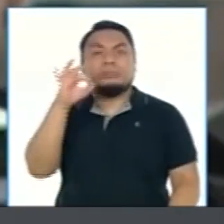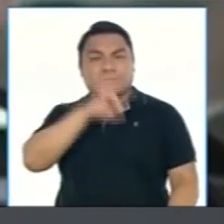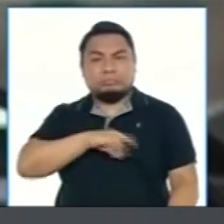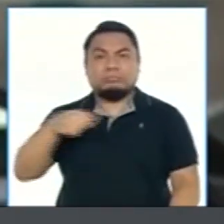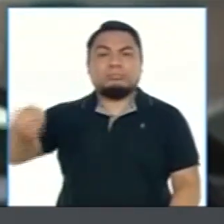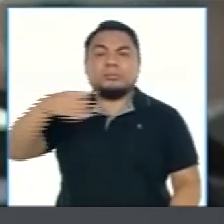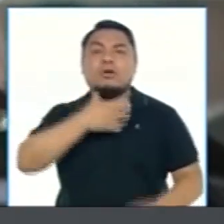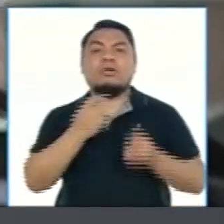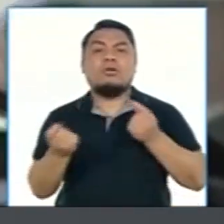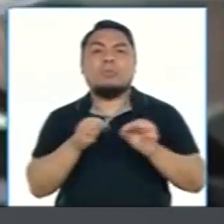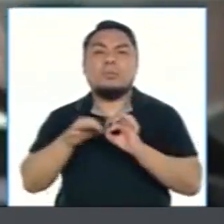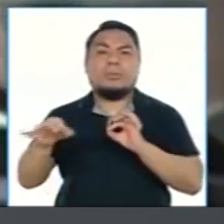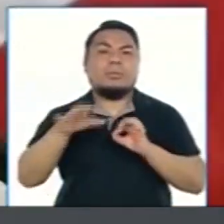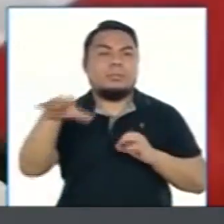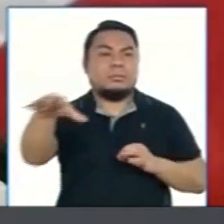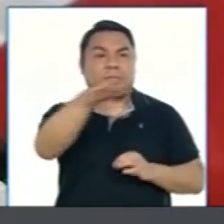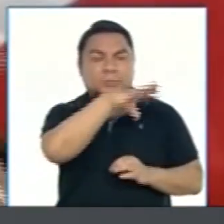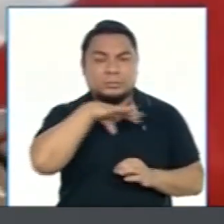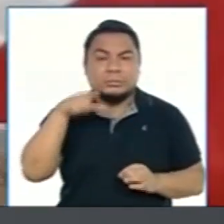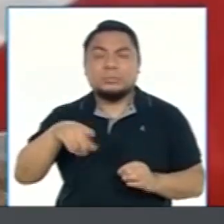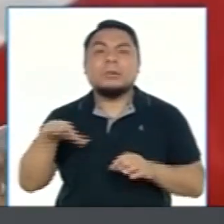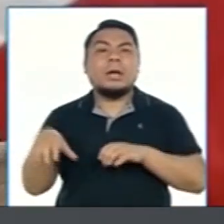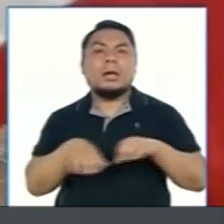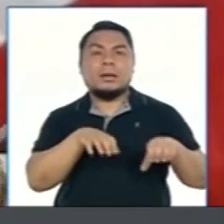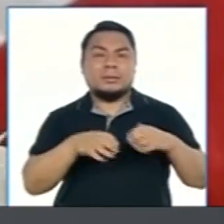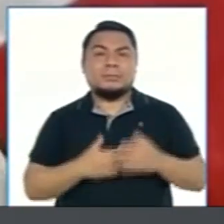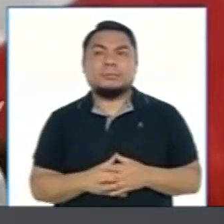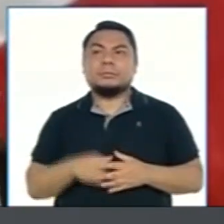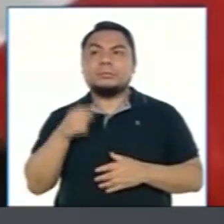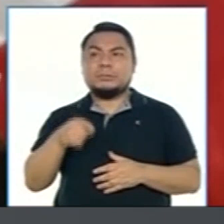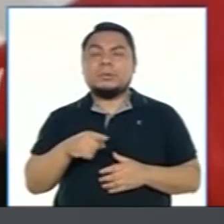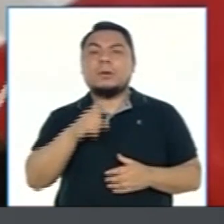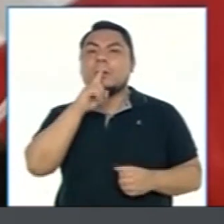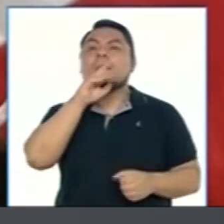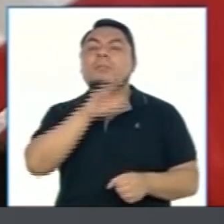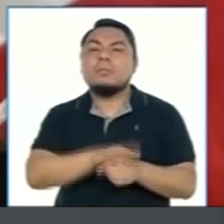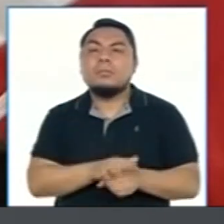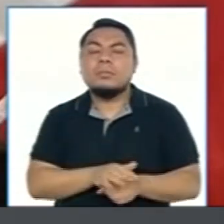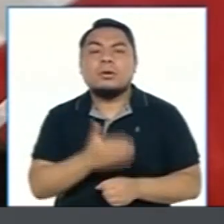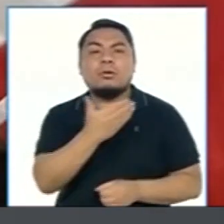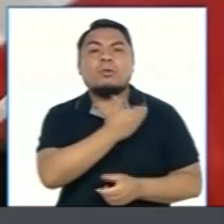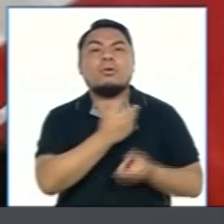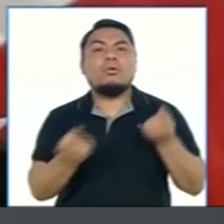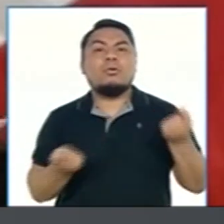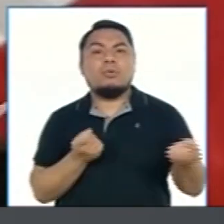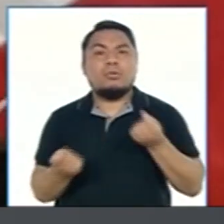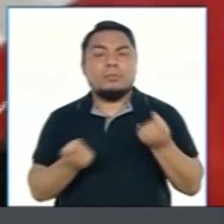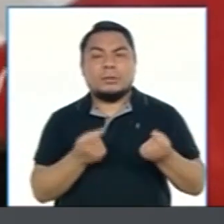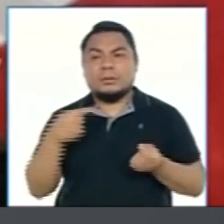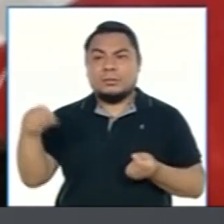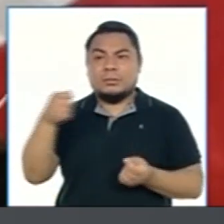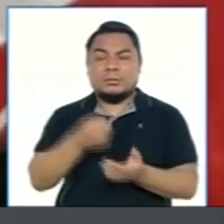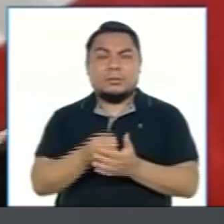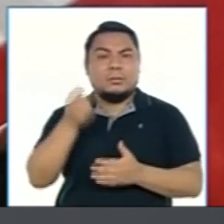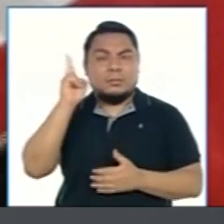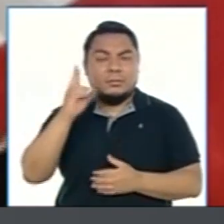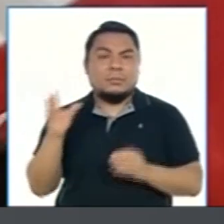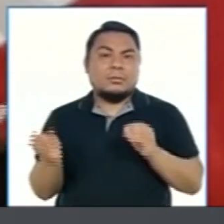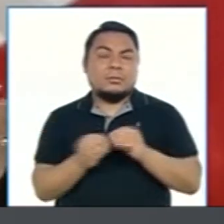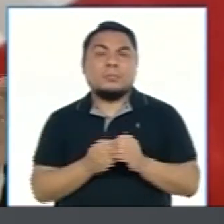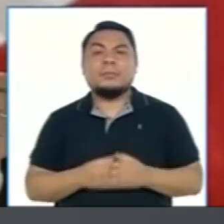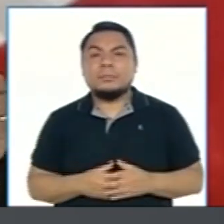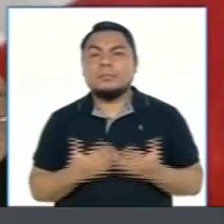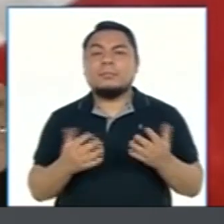los gobiernos regionales, para que puedan cumplir con este compromiso del gobierno con los más